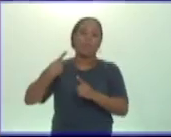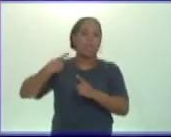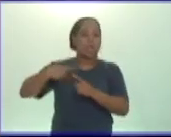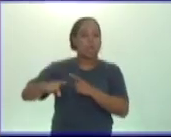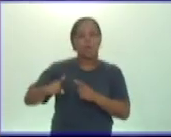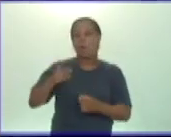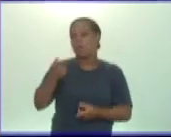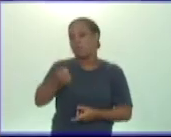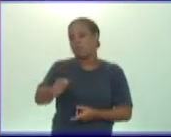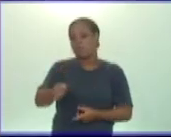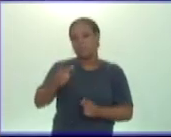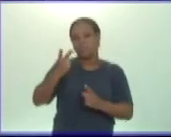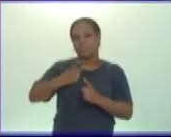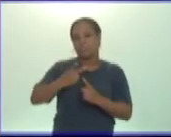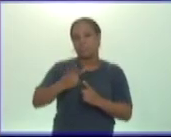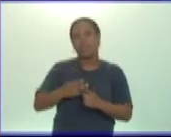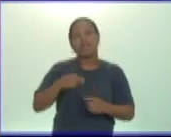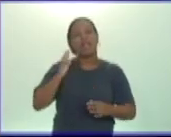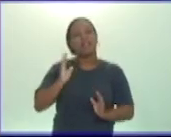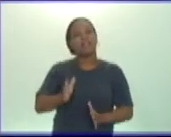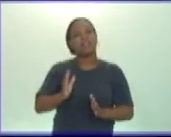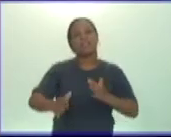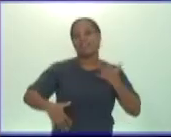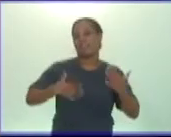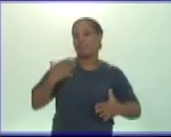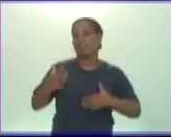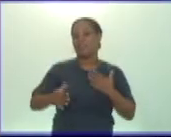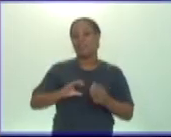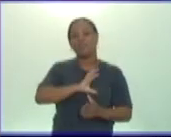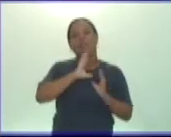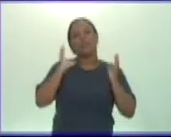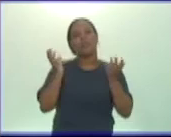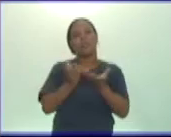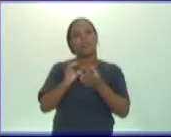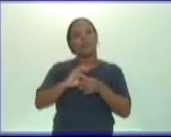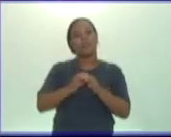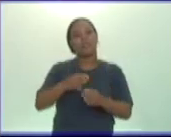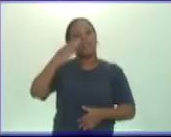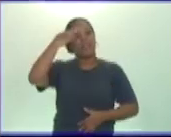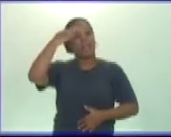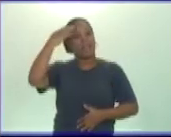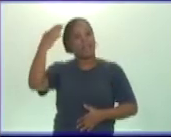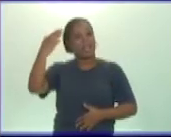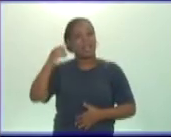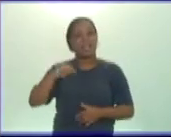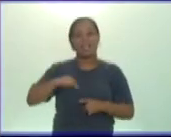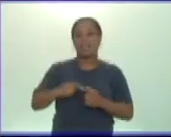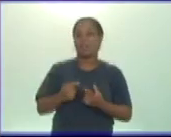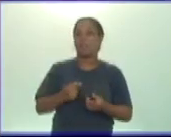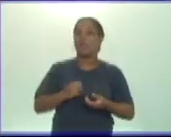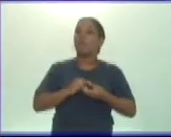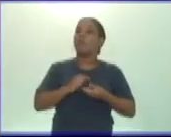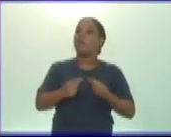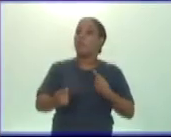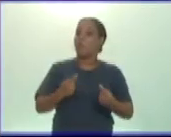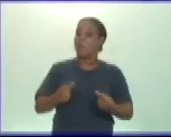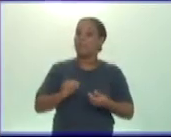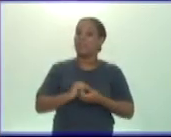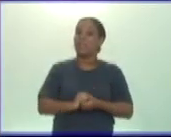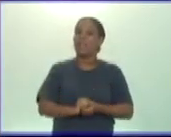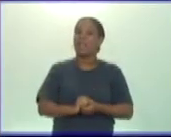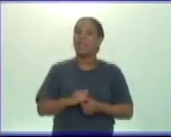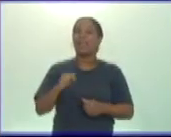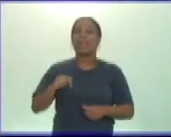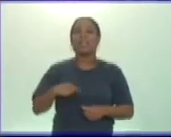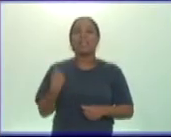televisivos para seguir disfrutando del mundo sorprendente de la geografía. Gracias por compartir nuestros espacios aquí en el canal educativo donde siempre